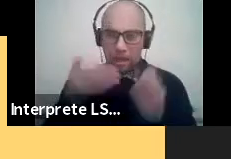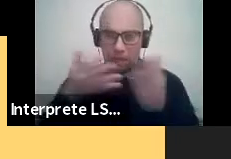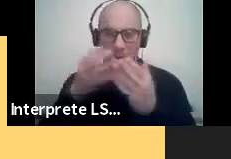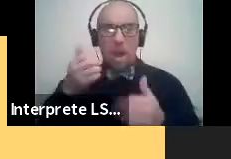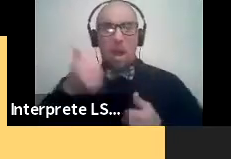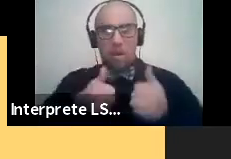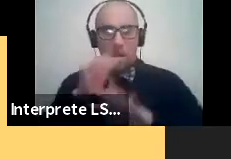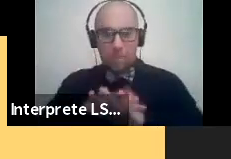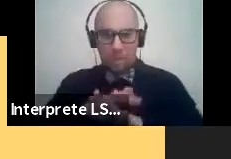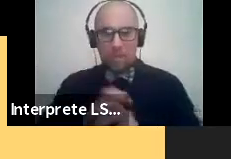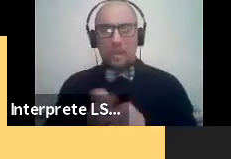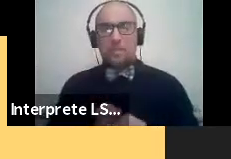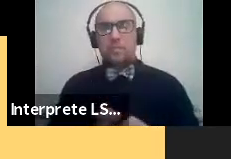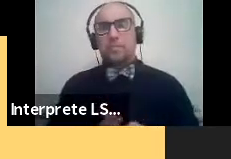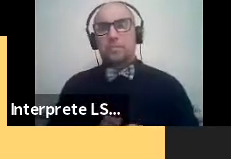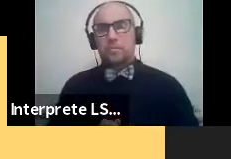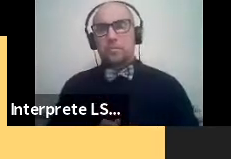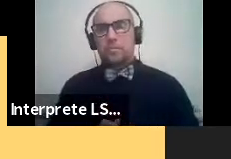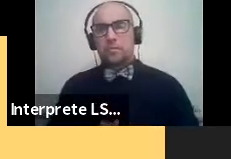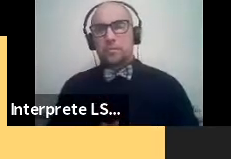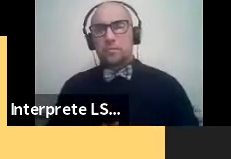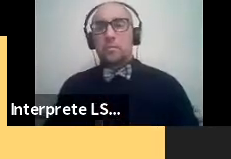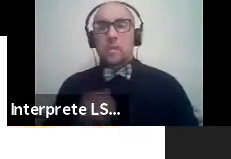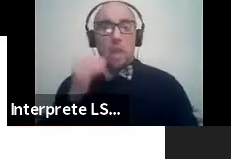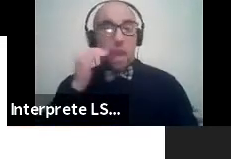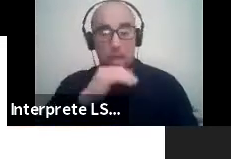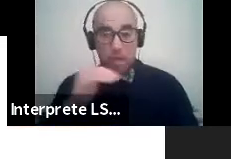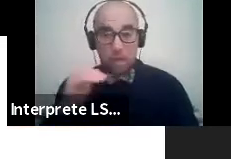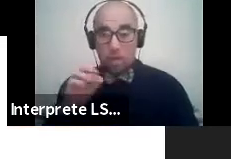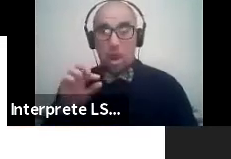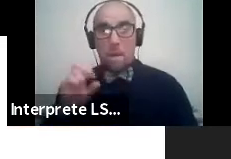habilidades matemáticas en párvulos.